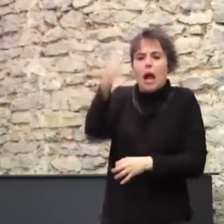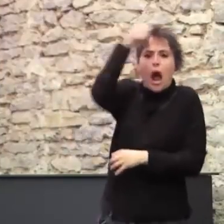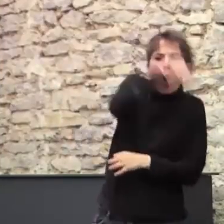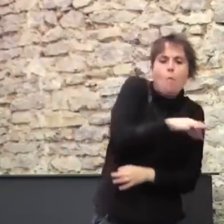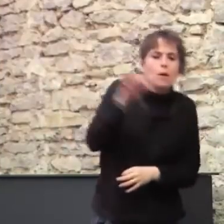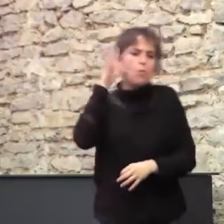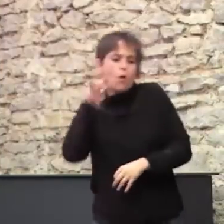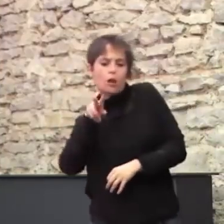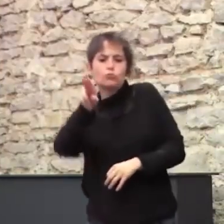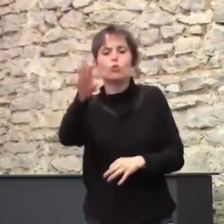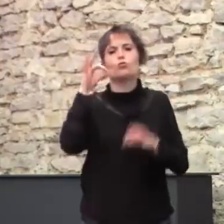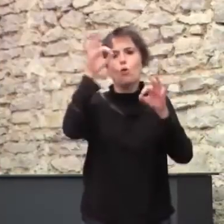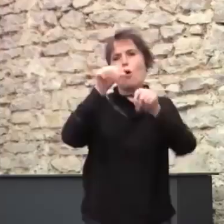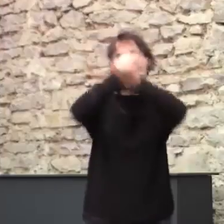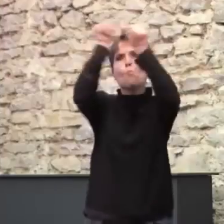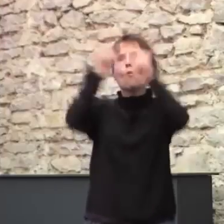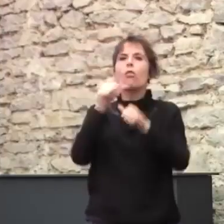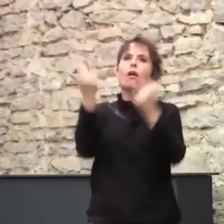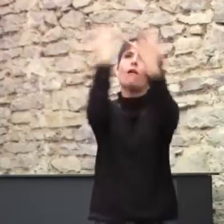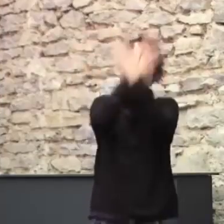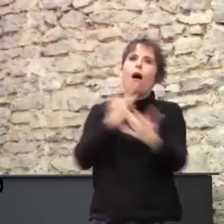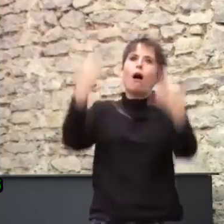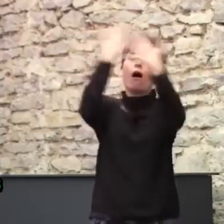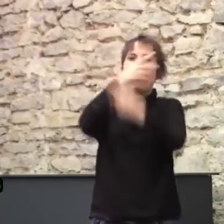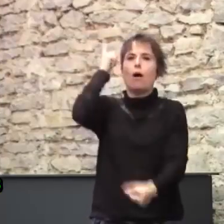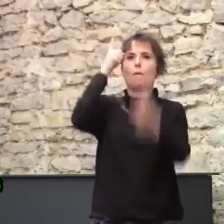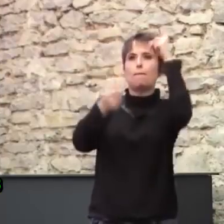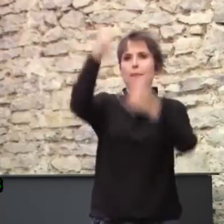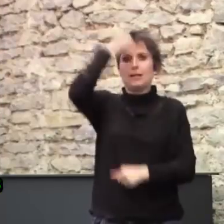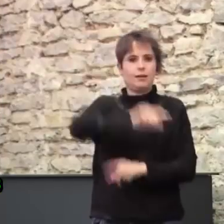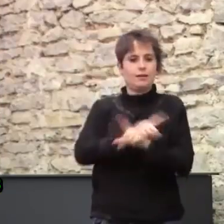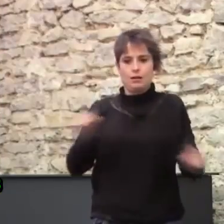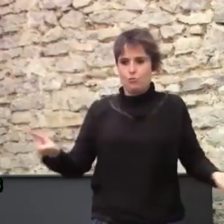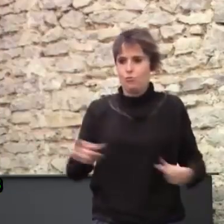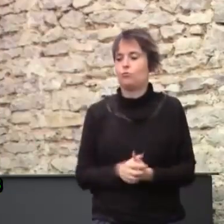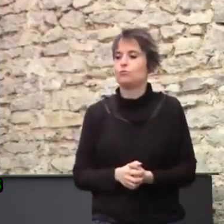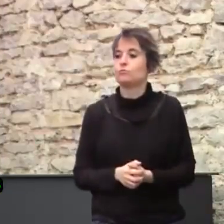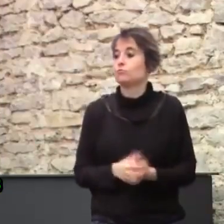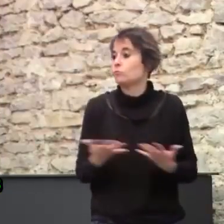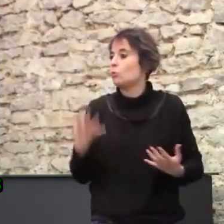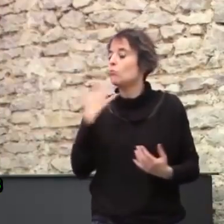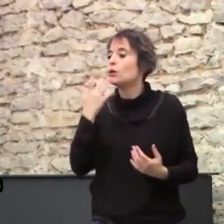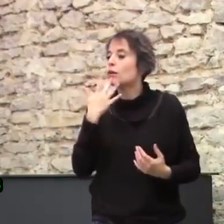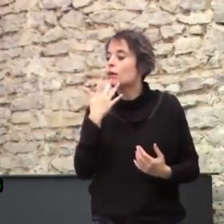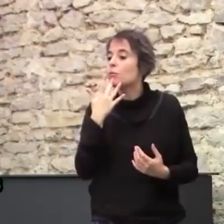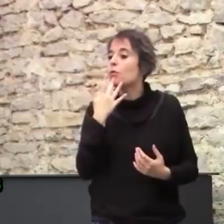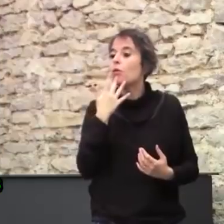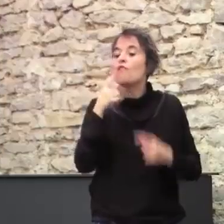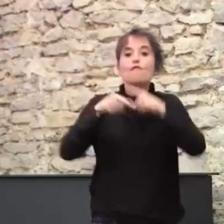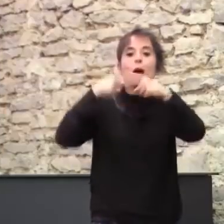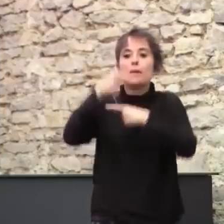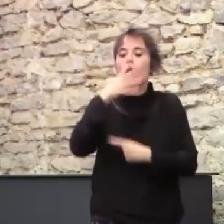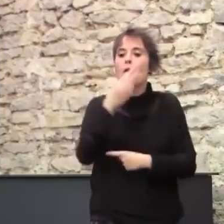heterosexual y el modelo que nos ha vendido el romanticismo patriarcal, ¿no? Por ejemplo, hablo de las familias compuestas por tres